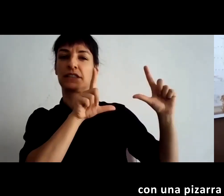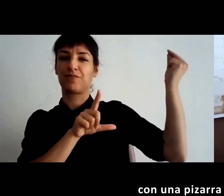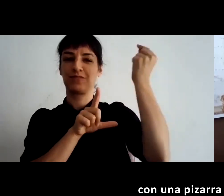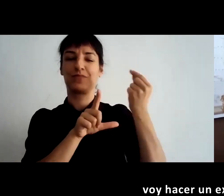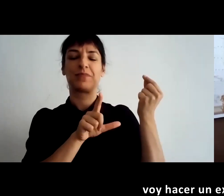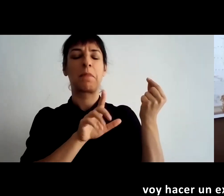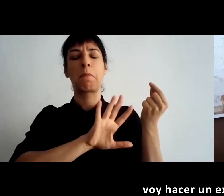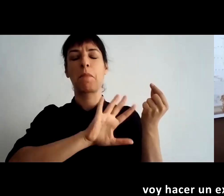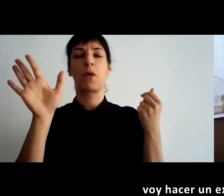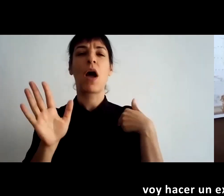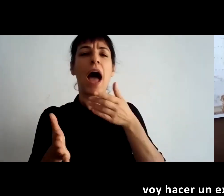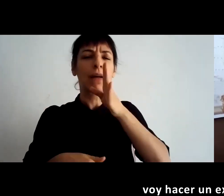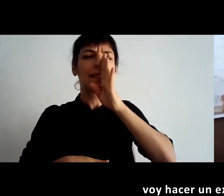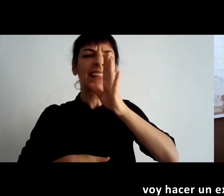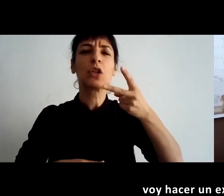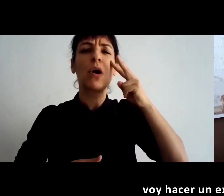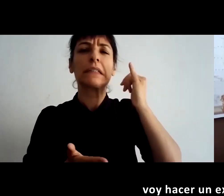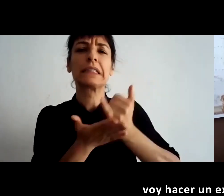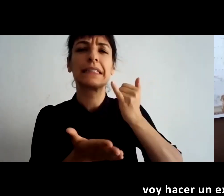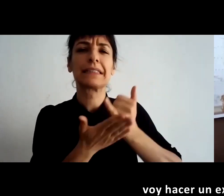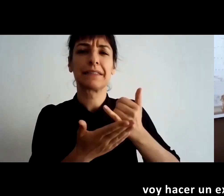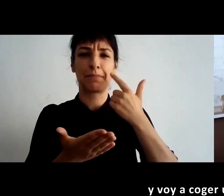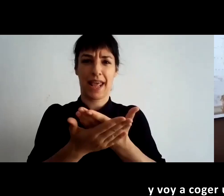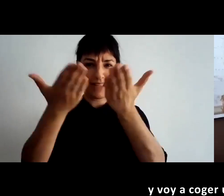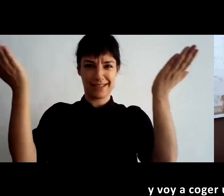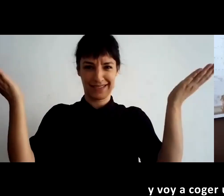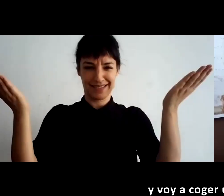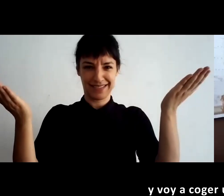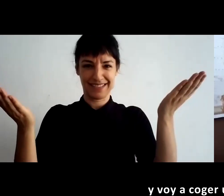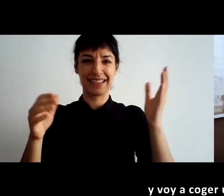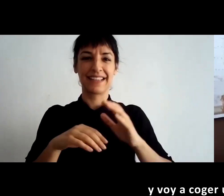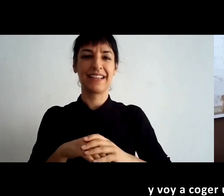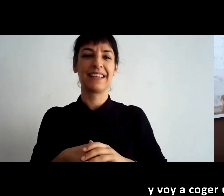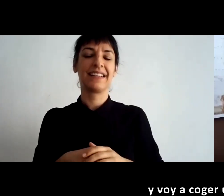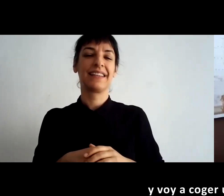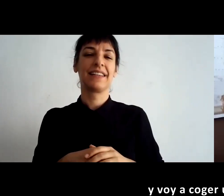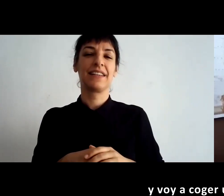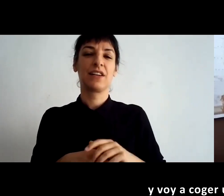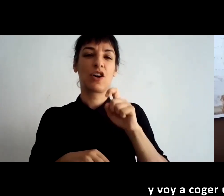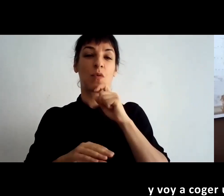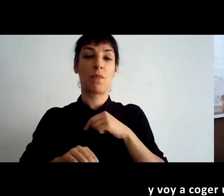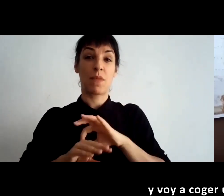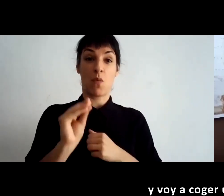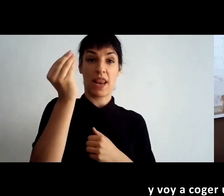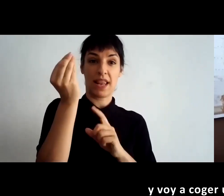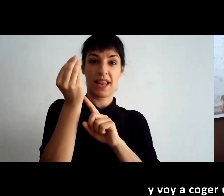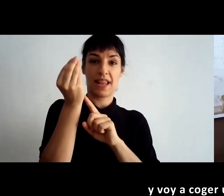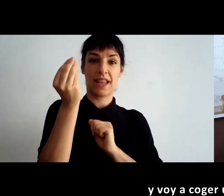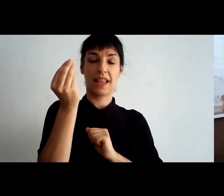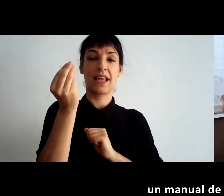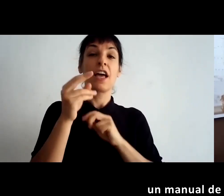hacer un experimento en directo para todos ustedes y voy a coger un manual de referencia, no diré la